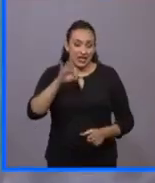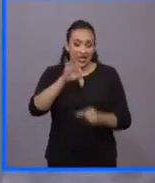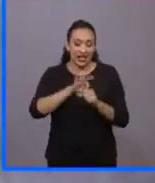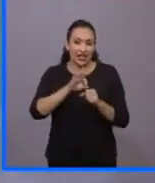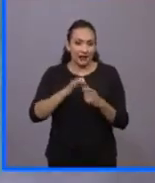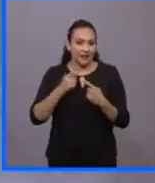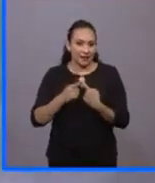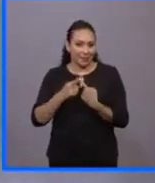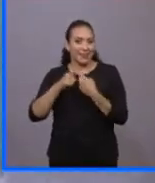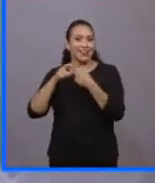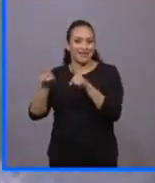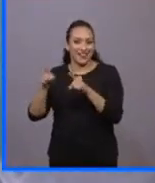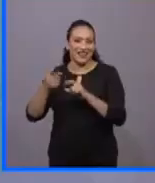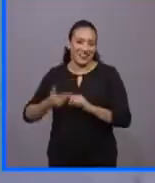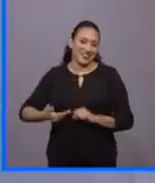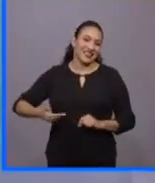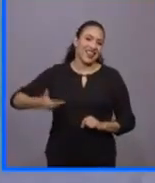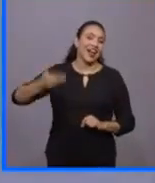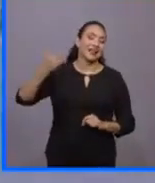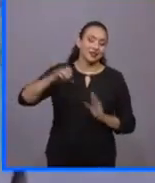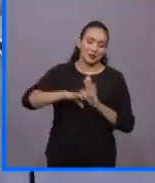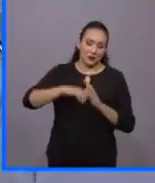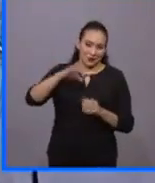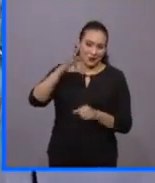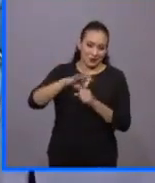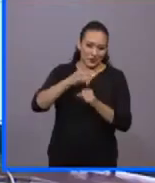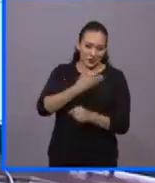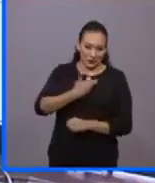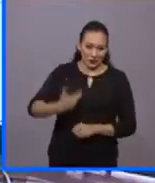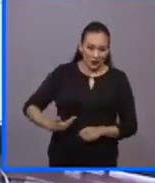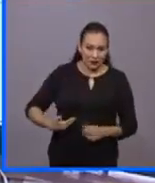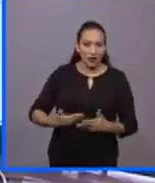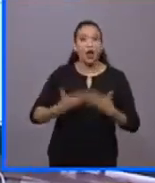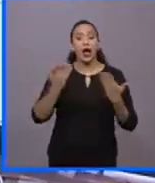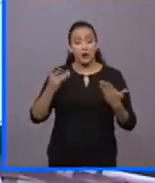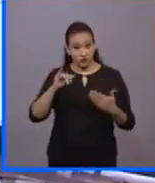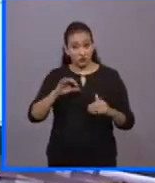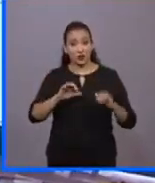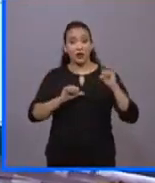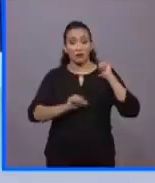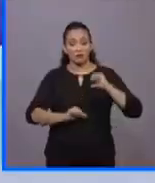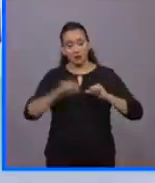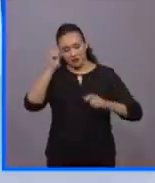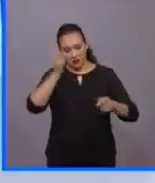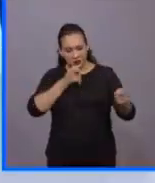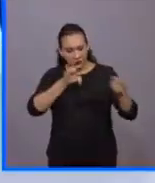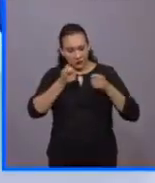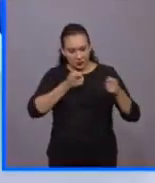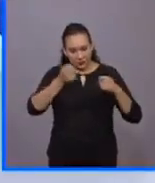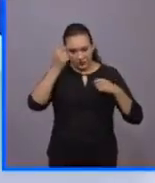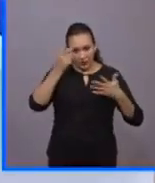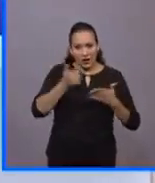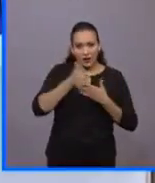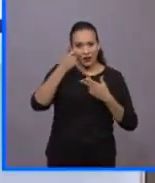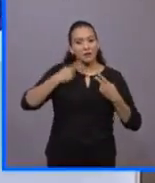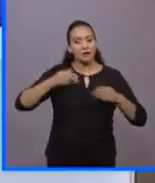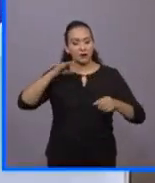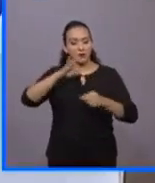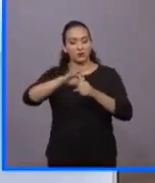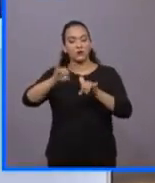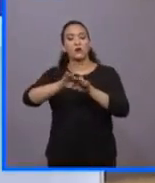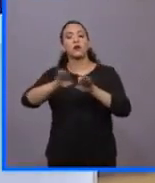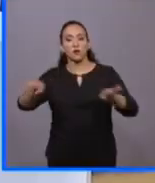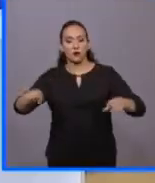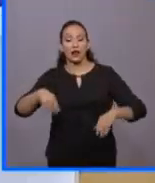es diferente respecto a los comicios ordinarios, hay mecanismos de control que permiten mantener un proceso democrático,